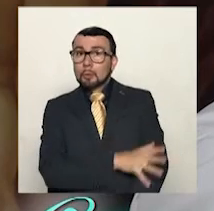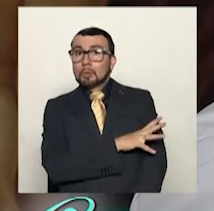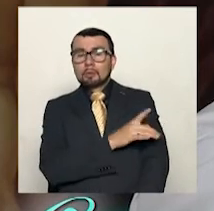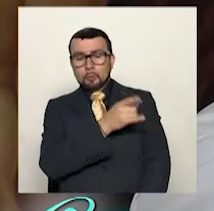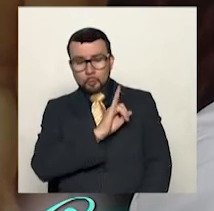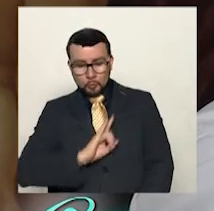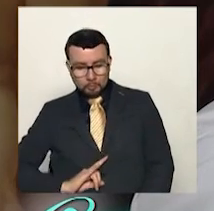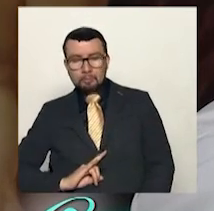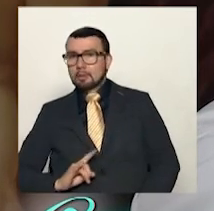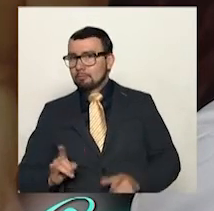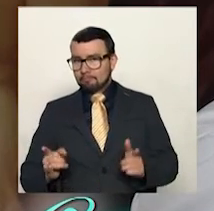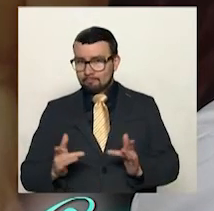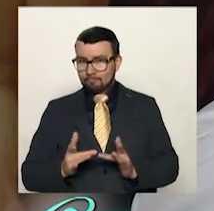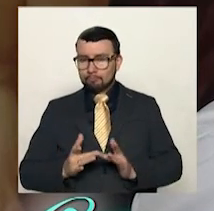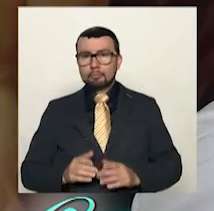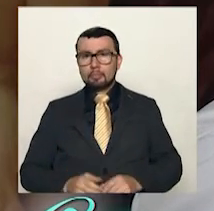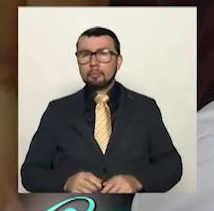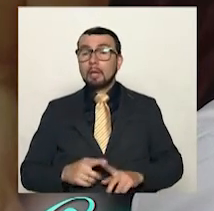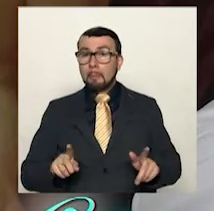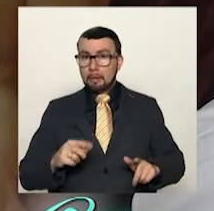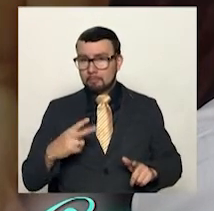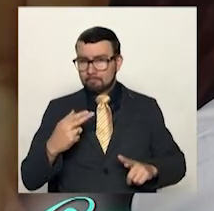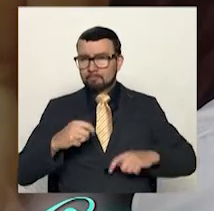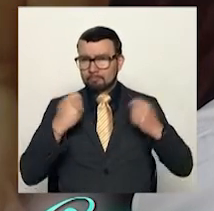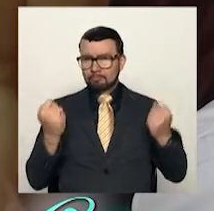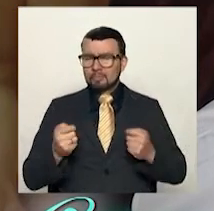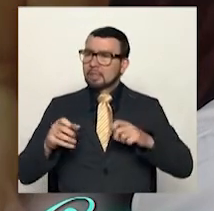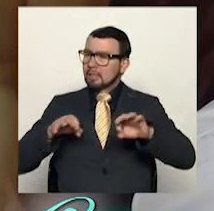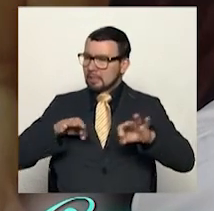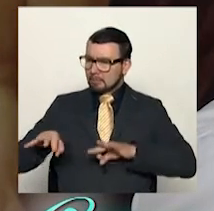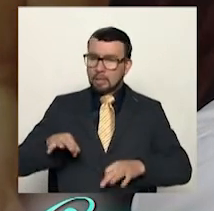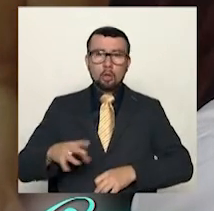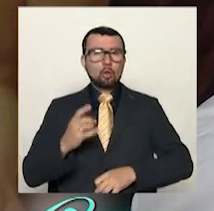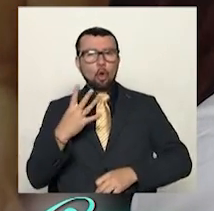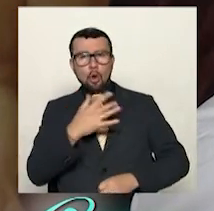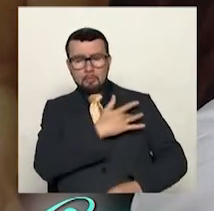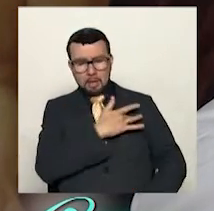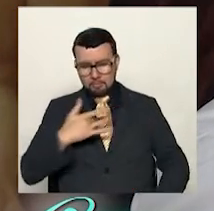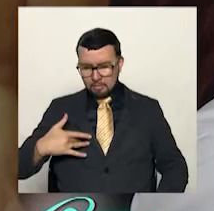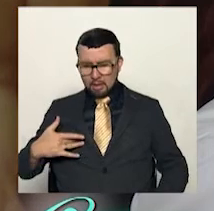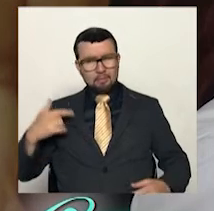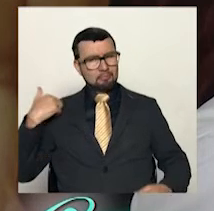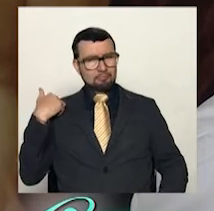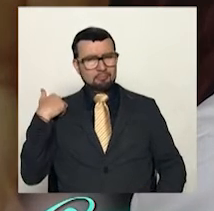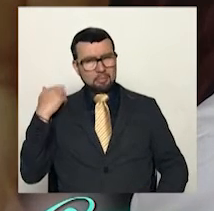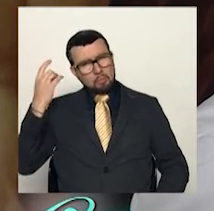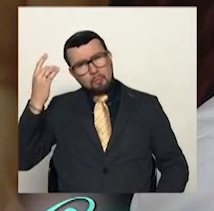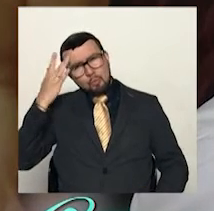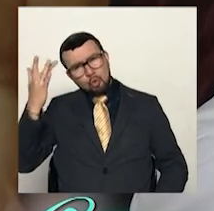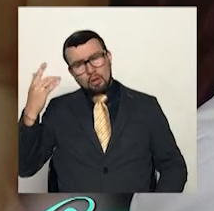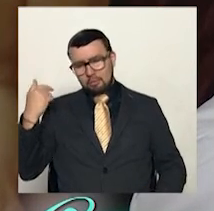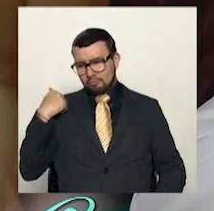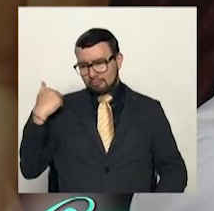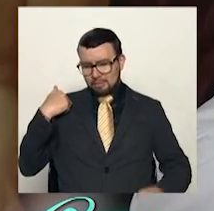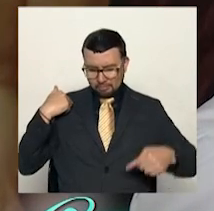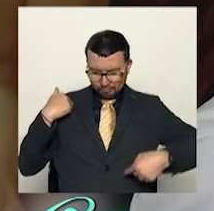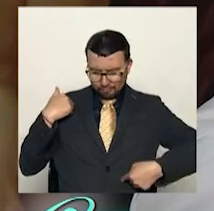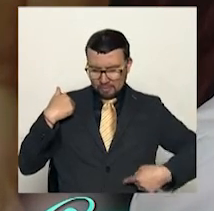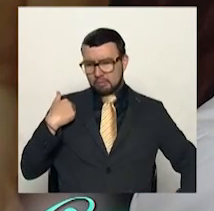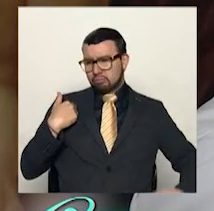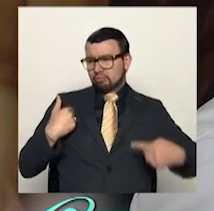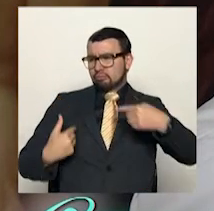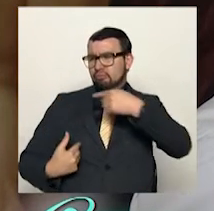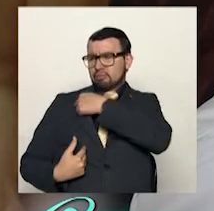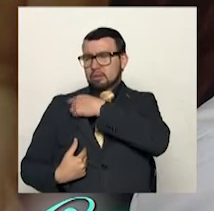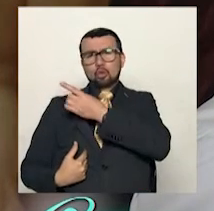Pero después de este corte comercial les vamos a hablar un poquito de esos dolores referidos, de ese dolor, ¿por qué el hombro? ¿Por qué me puede doler el intestino en